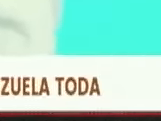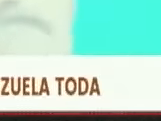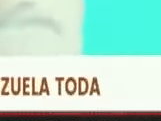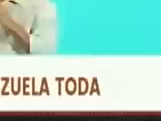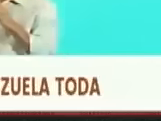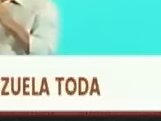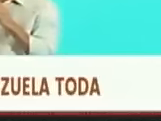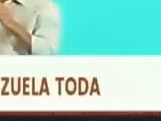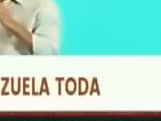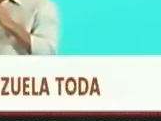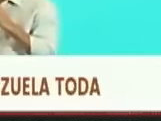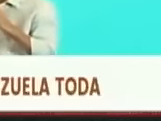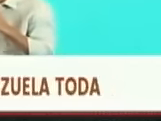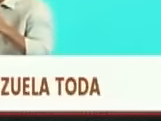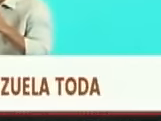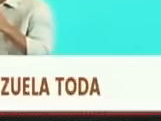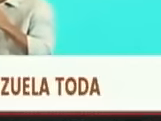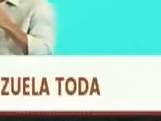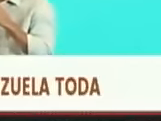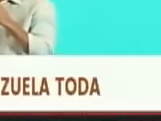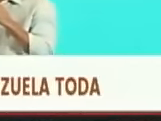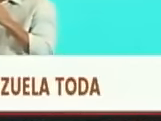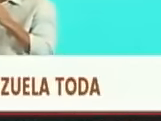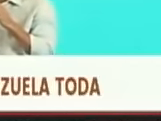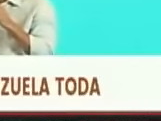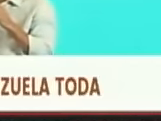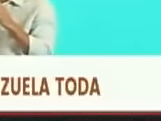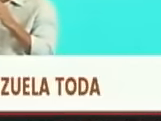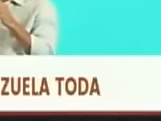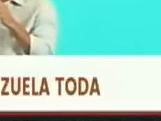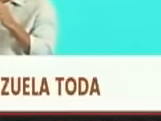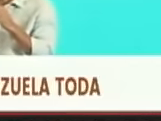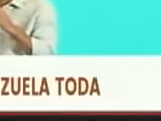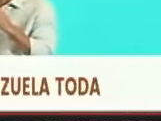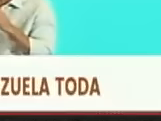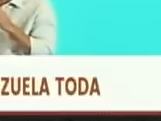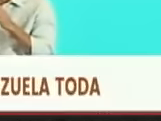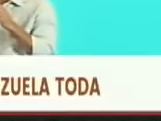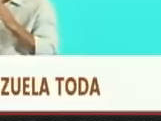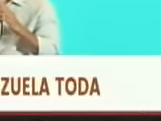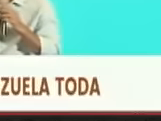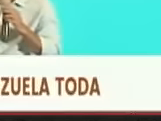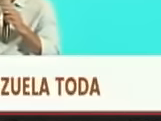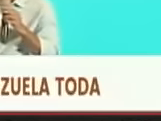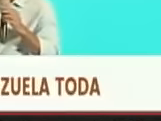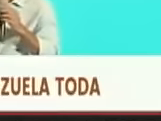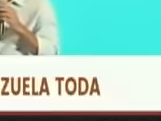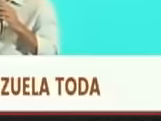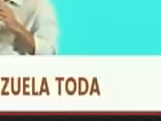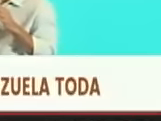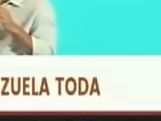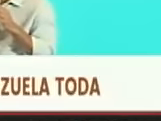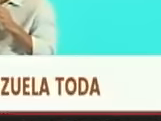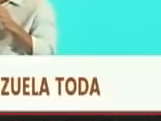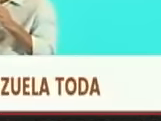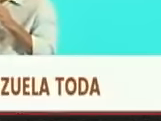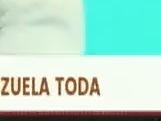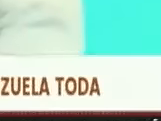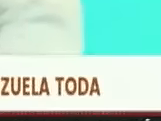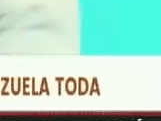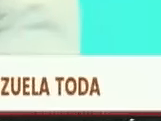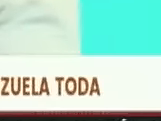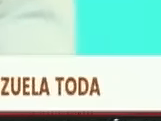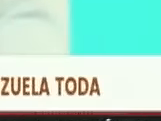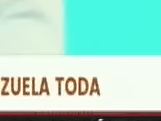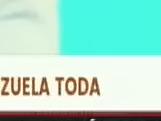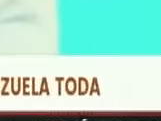frío de 10 millones y medio de personas que es muy contundente sino Además desde el punto de vista subjetivo siéntese cada venezolano a evaluar lo